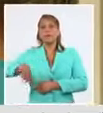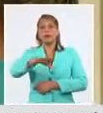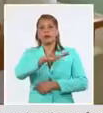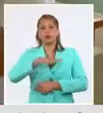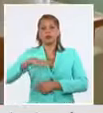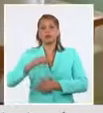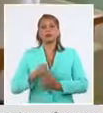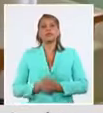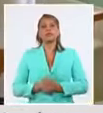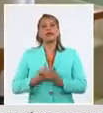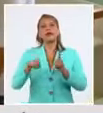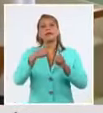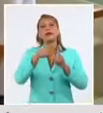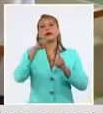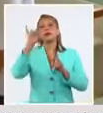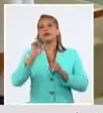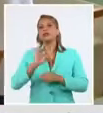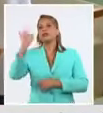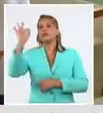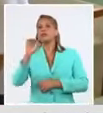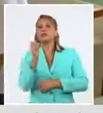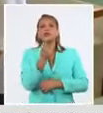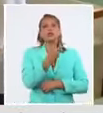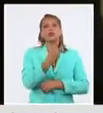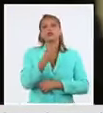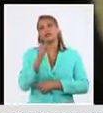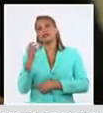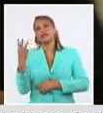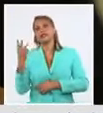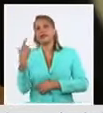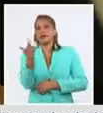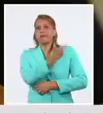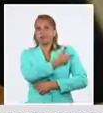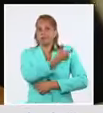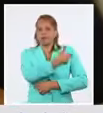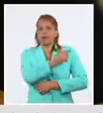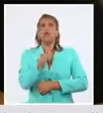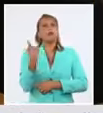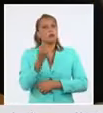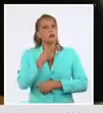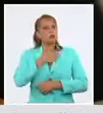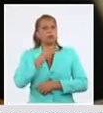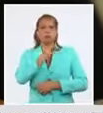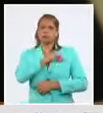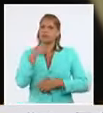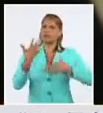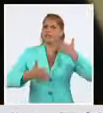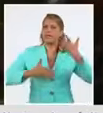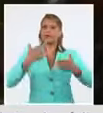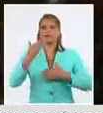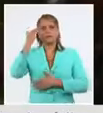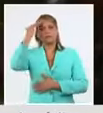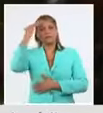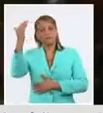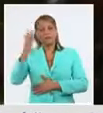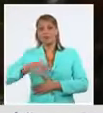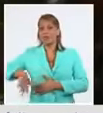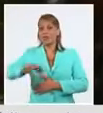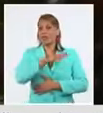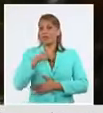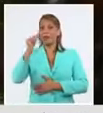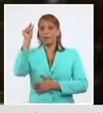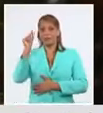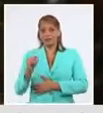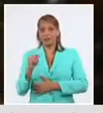de un 90% entre la segunda y tercera dosis. Para nosotros resulta de gran satisfacción el agradecimiento sincero de los